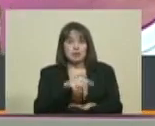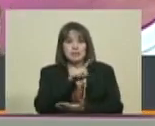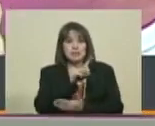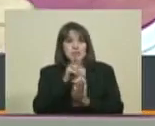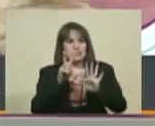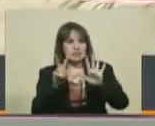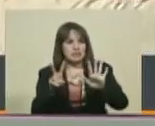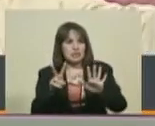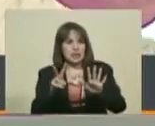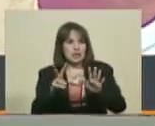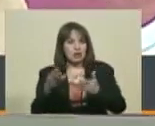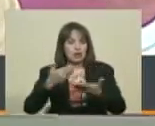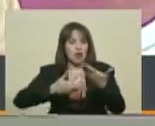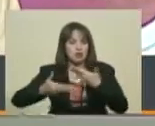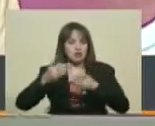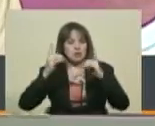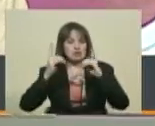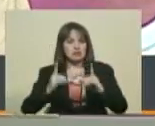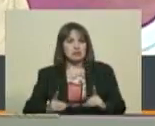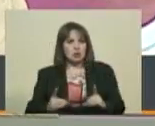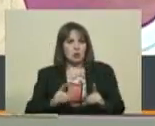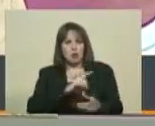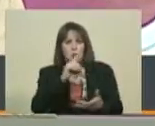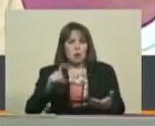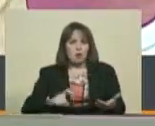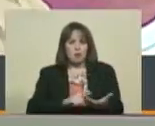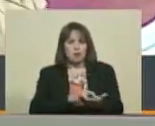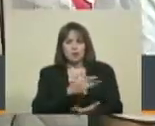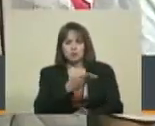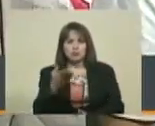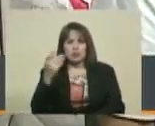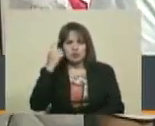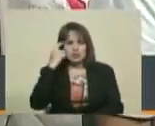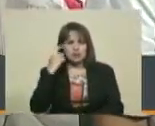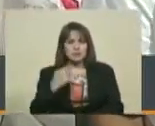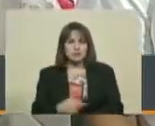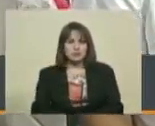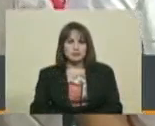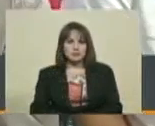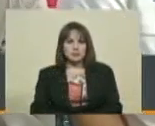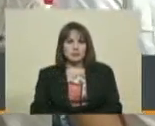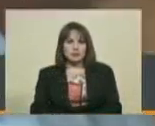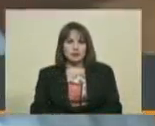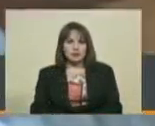una negociación global, como ustedes saben.